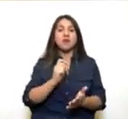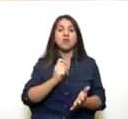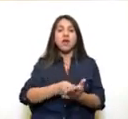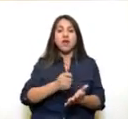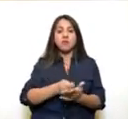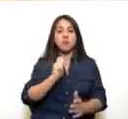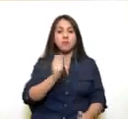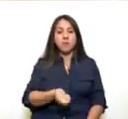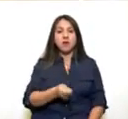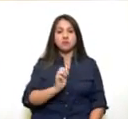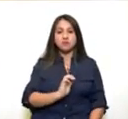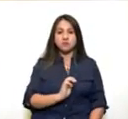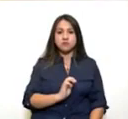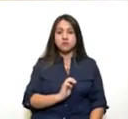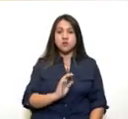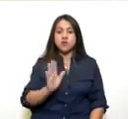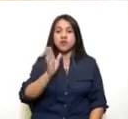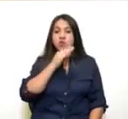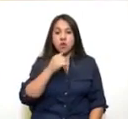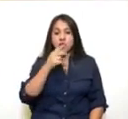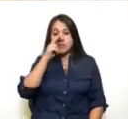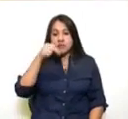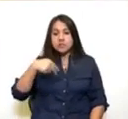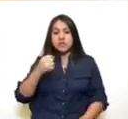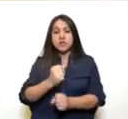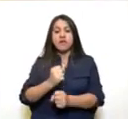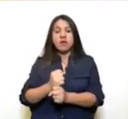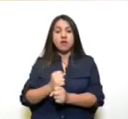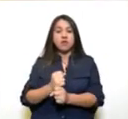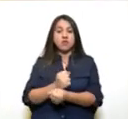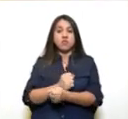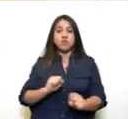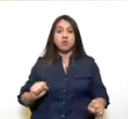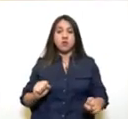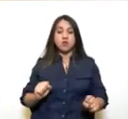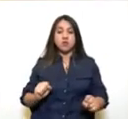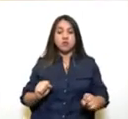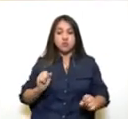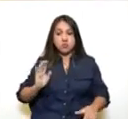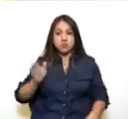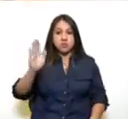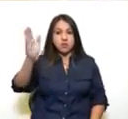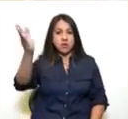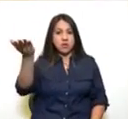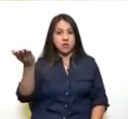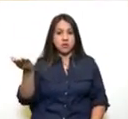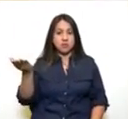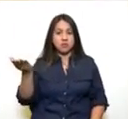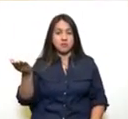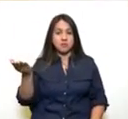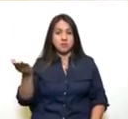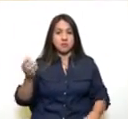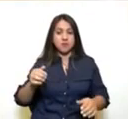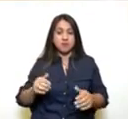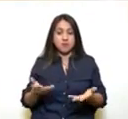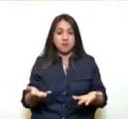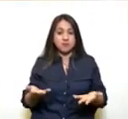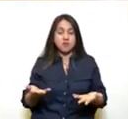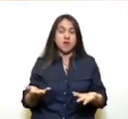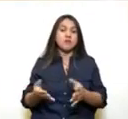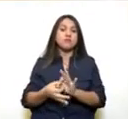sus hijos si no tiene ese trabajo no es capaz de subsistir por lo tanto hoy día